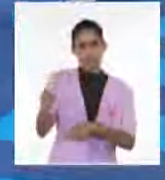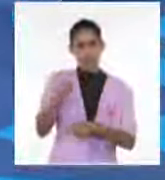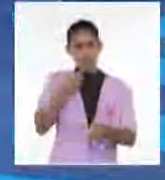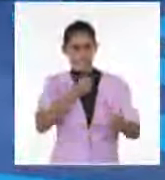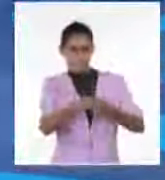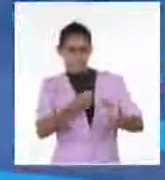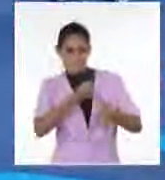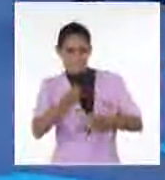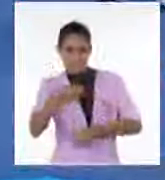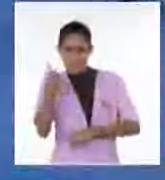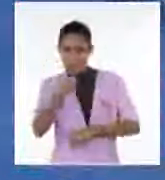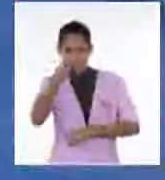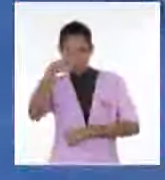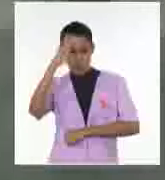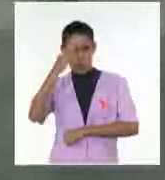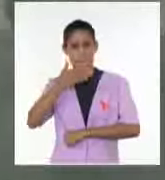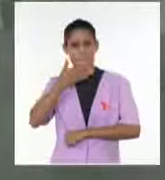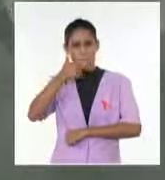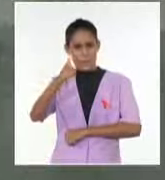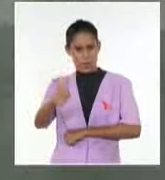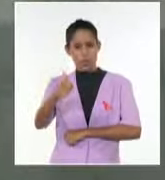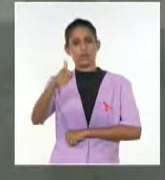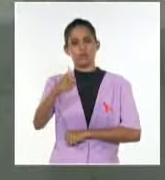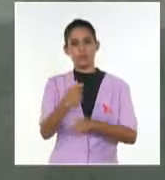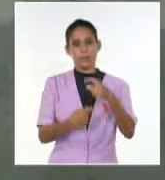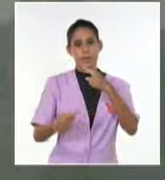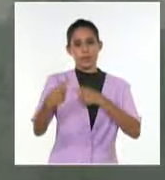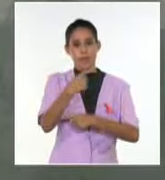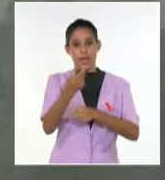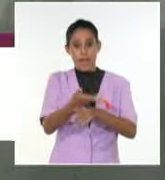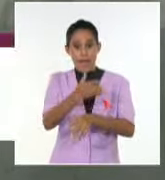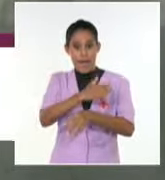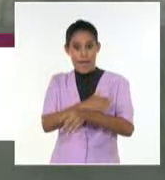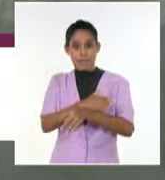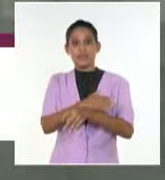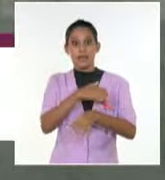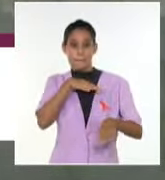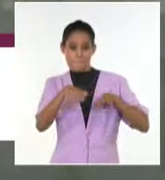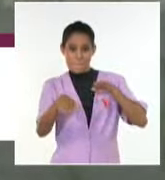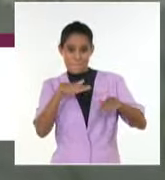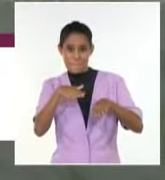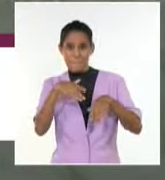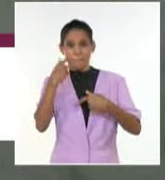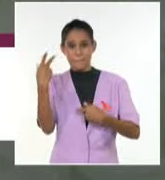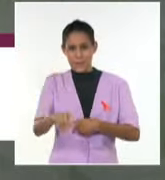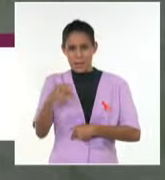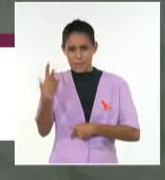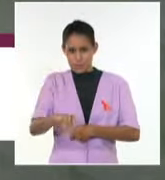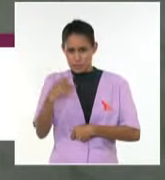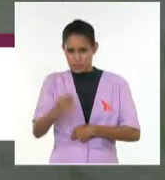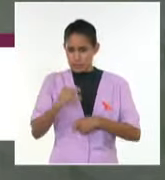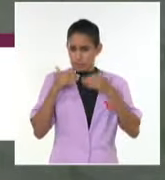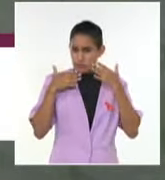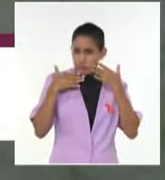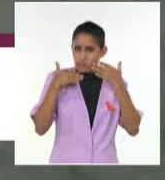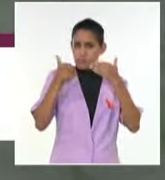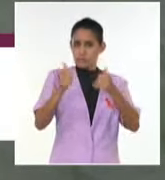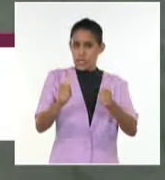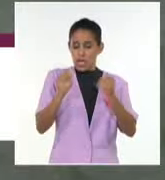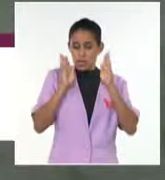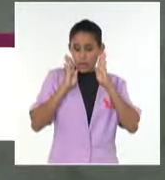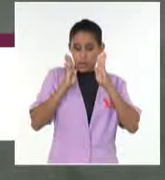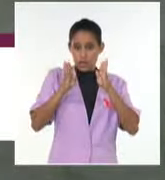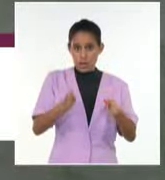Cuba, somos los que domamos. Estuvimos en una base de entrenamiento en Nancy y otra en